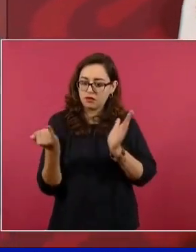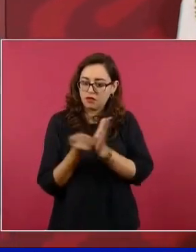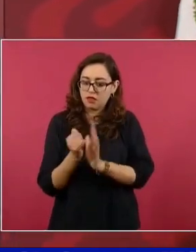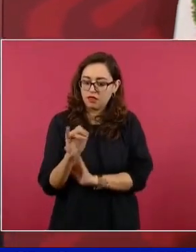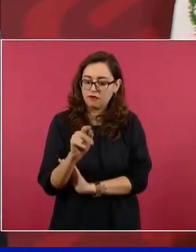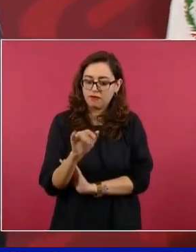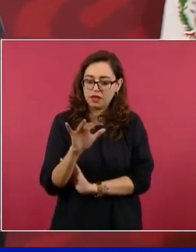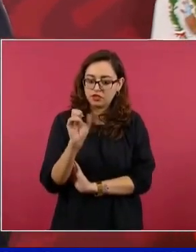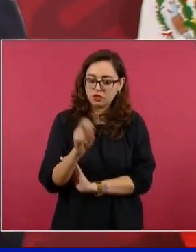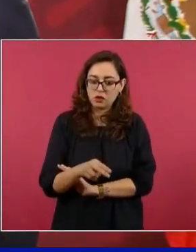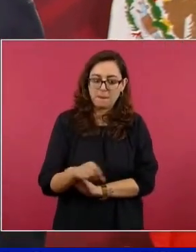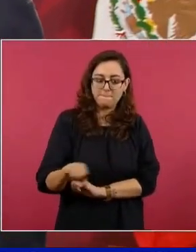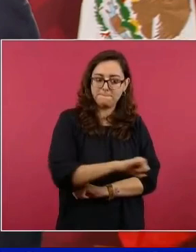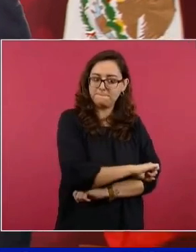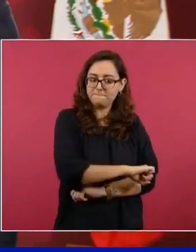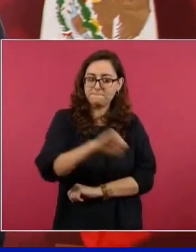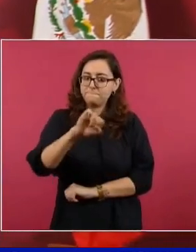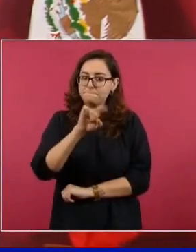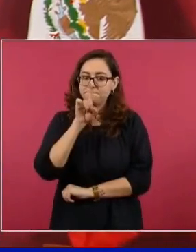vaya más allá